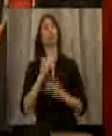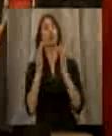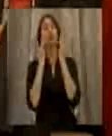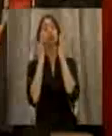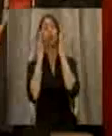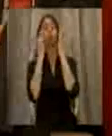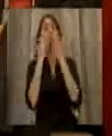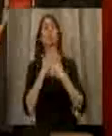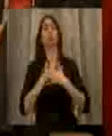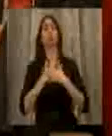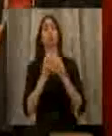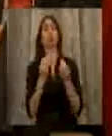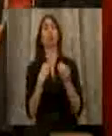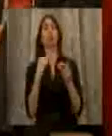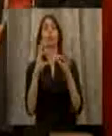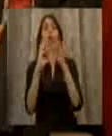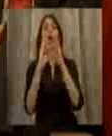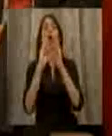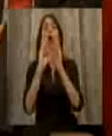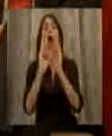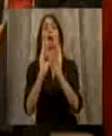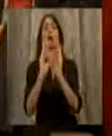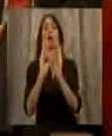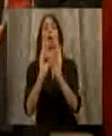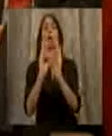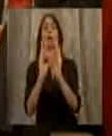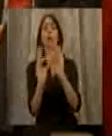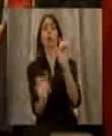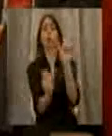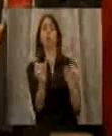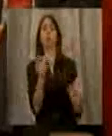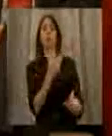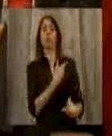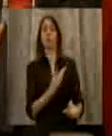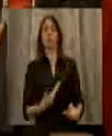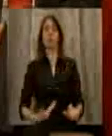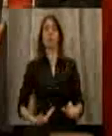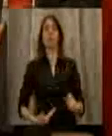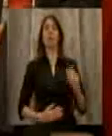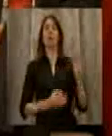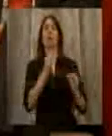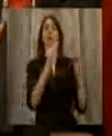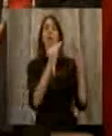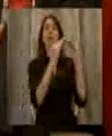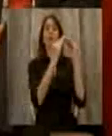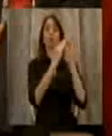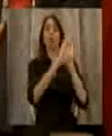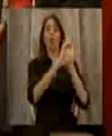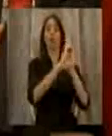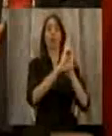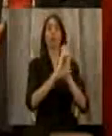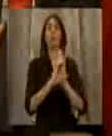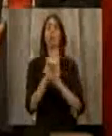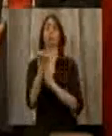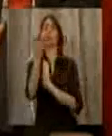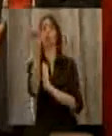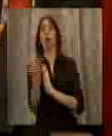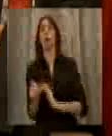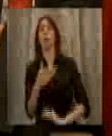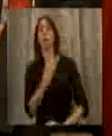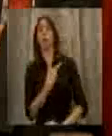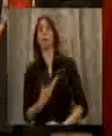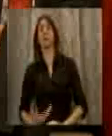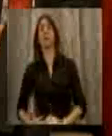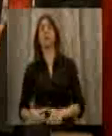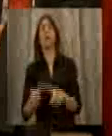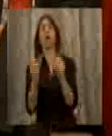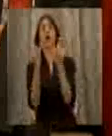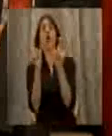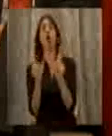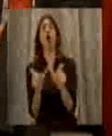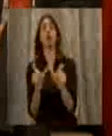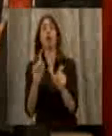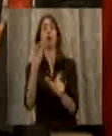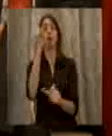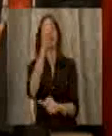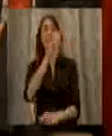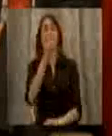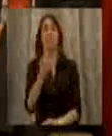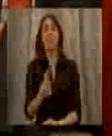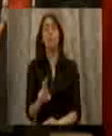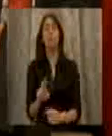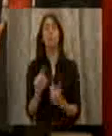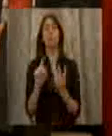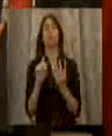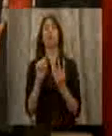yo agradezco a los presidentes del Tribunal Constitucional, presidente de la Contraloría,